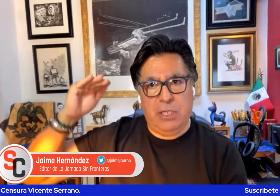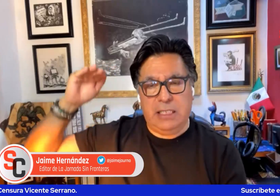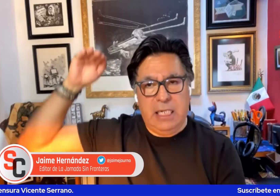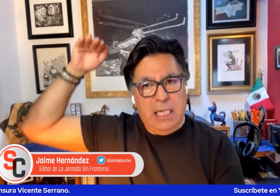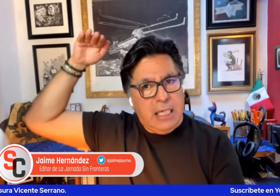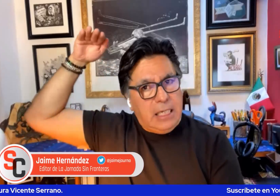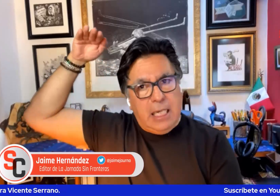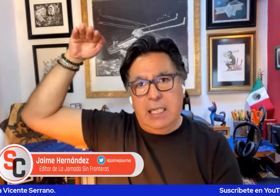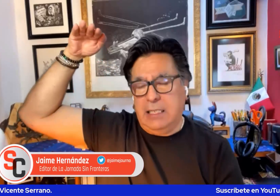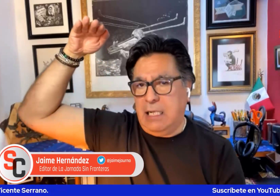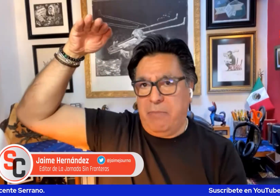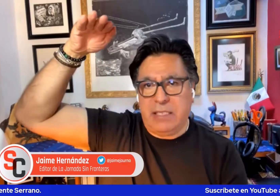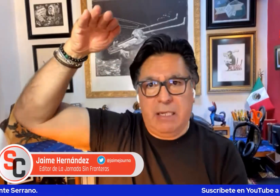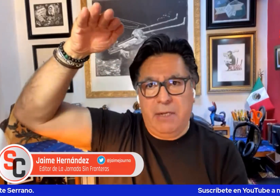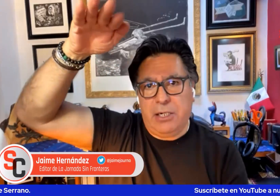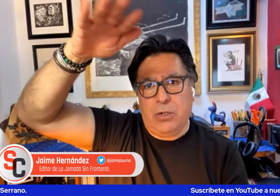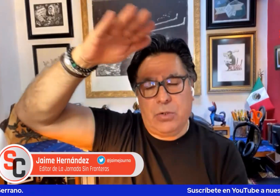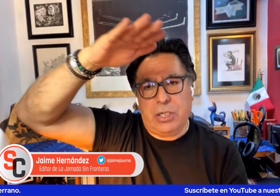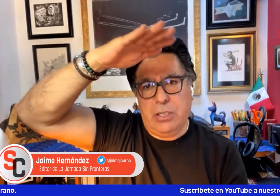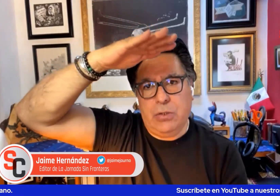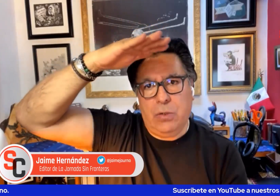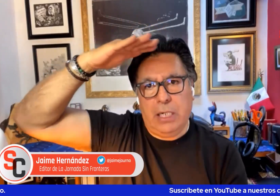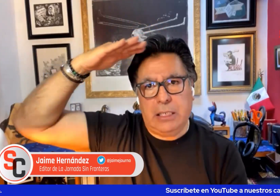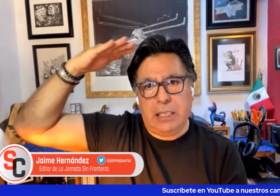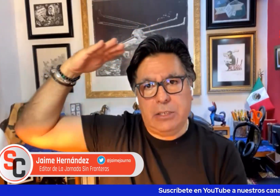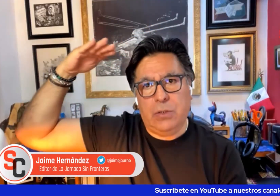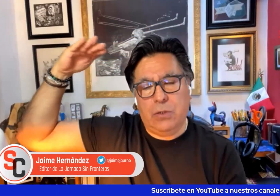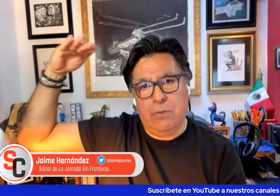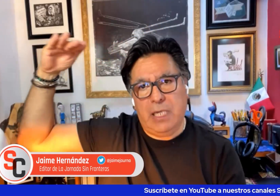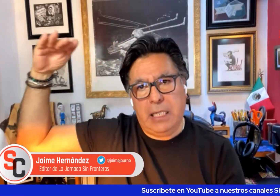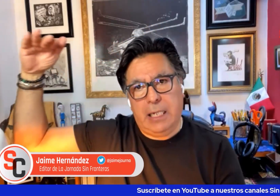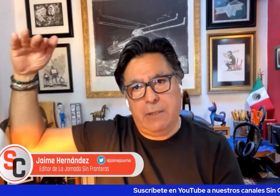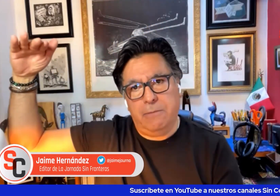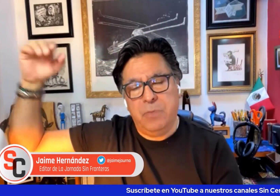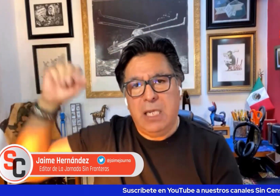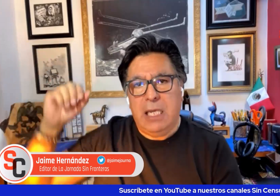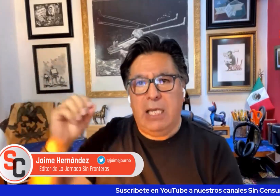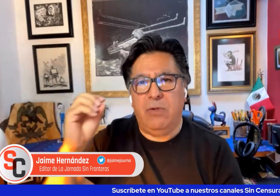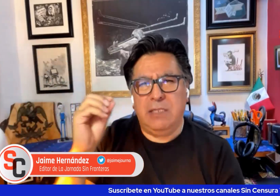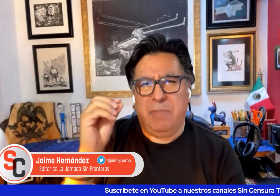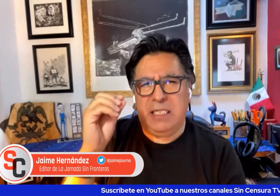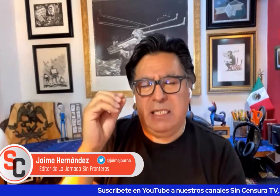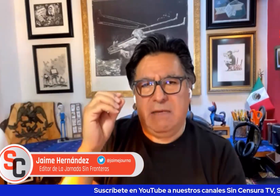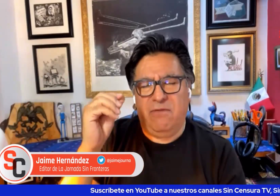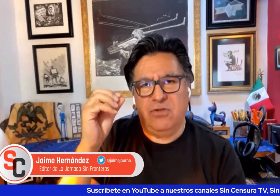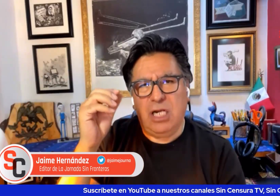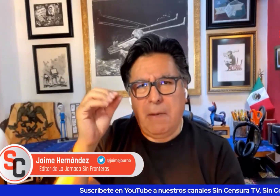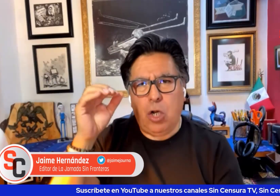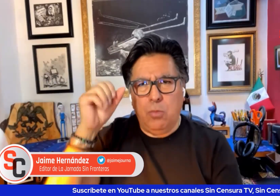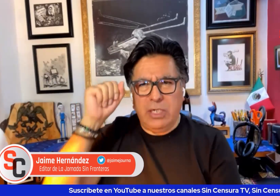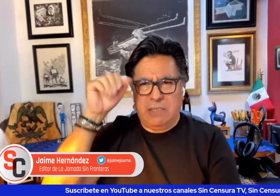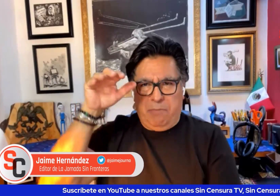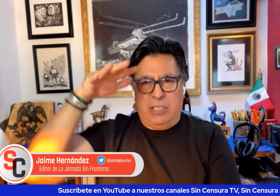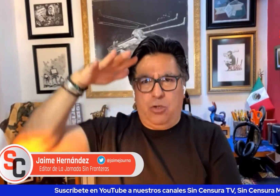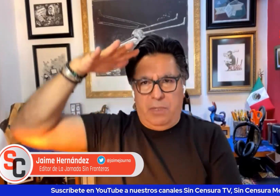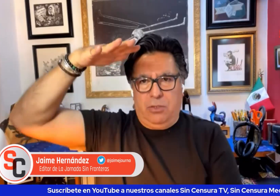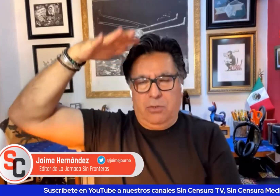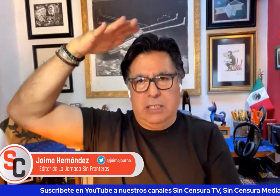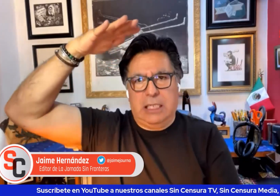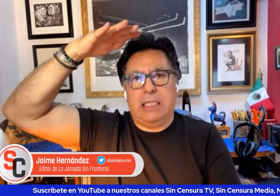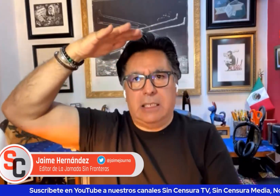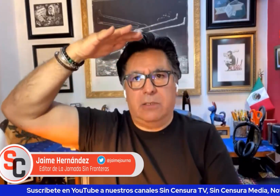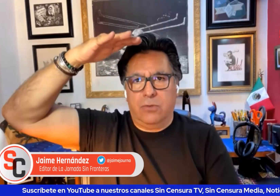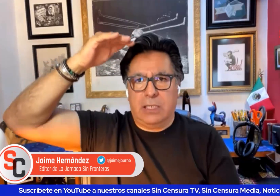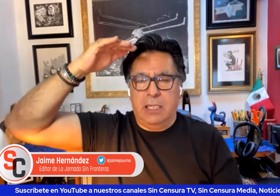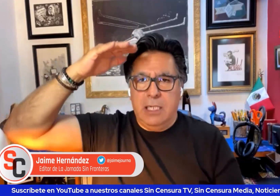de aviones que se la pasaban recorriendo el territorio mexicano. Era una especie funcionaba como un